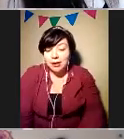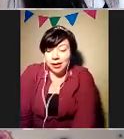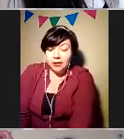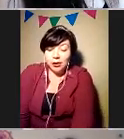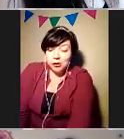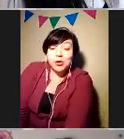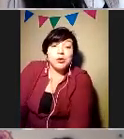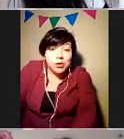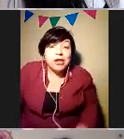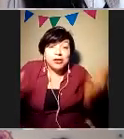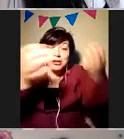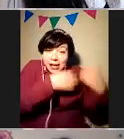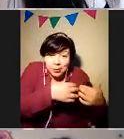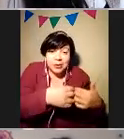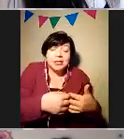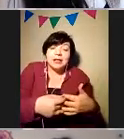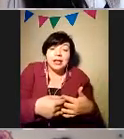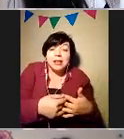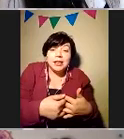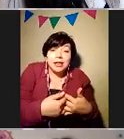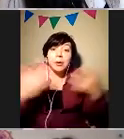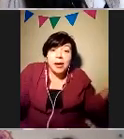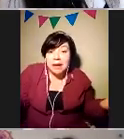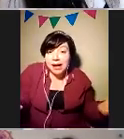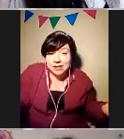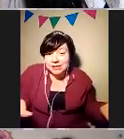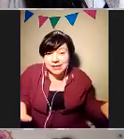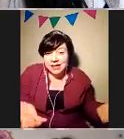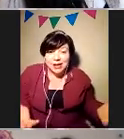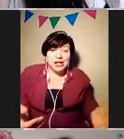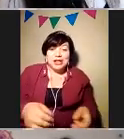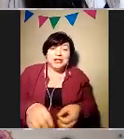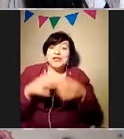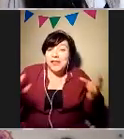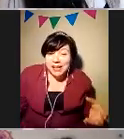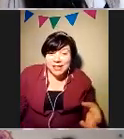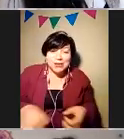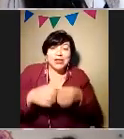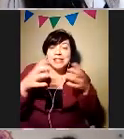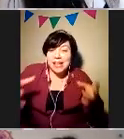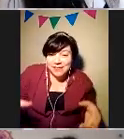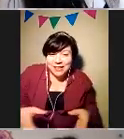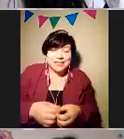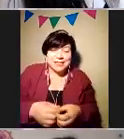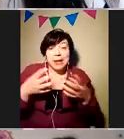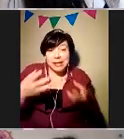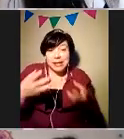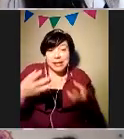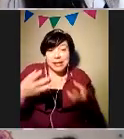estos constructos, porque acciones sociales, como decía antes, y podemos cambiarlas. Sí, no son totalmente. Fijas, no son estables,